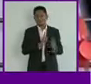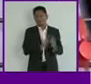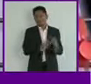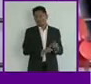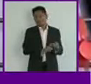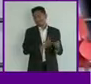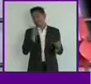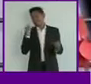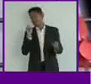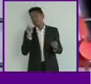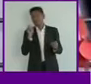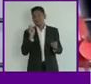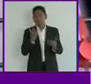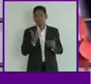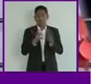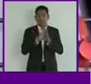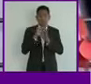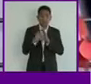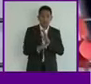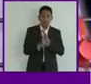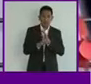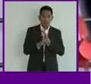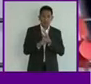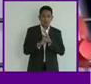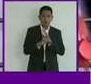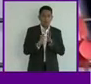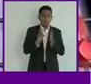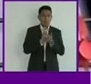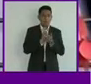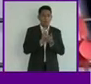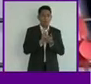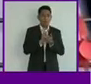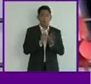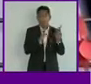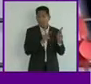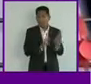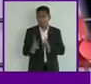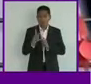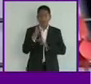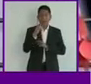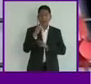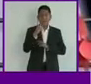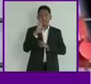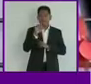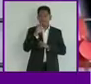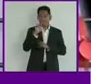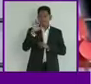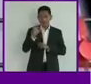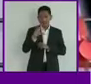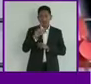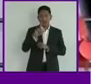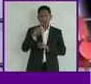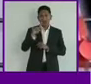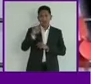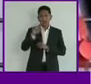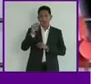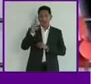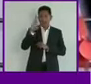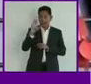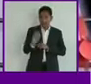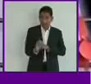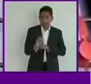el programa Barrio Dentro. Lo que hacemos nosotros son atraer a jóvenes, y bueno, más que nada atraer, irlos a buscar en sus